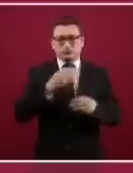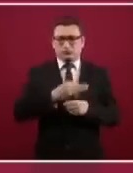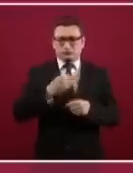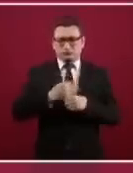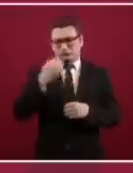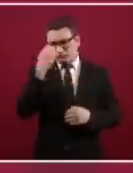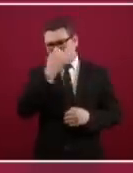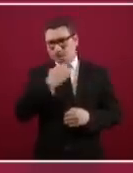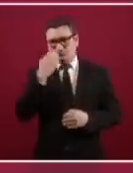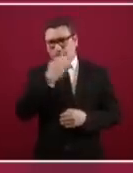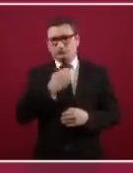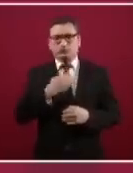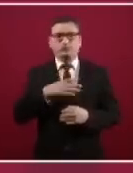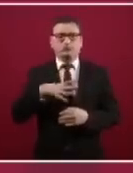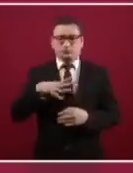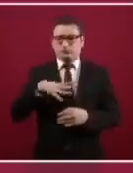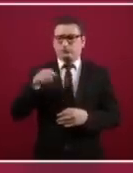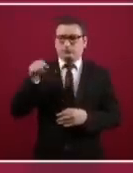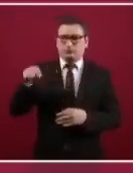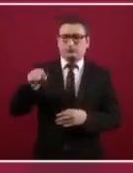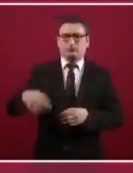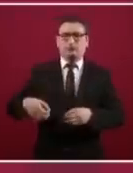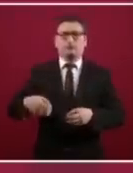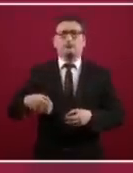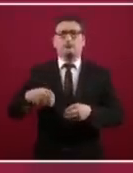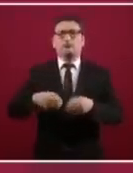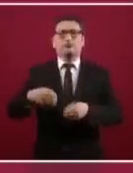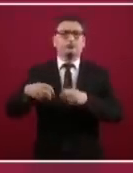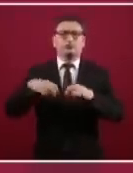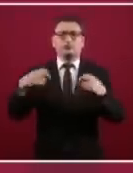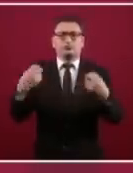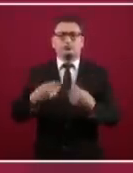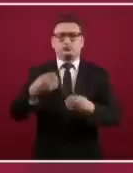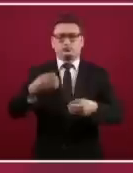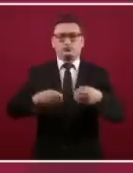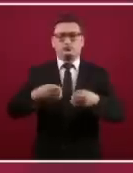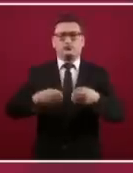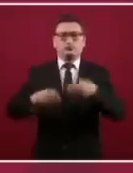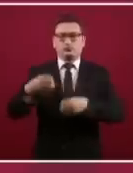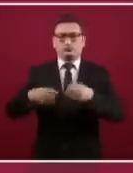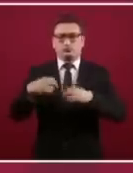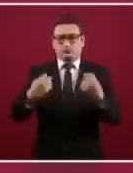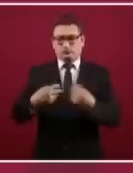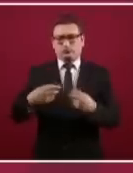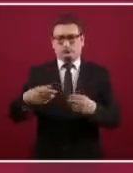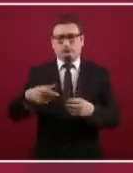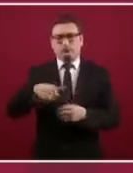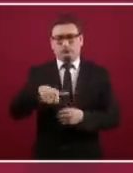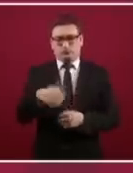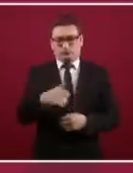Son 11 ministros que integran la